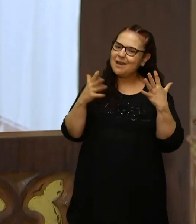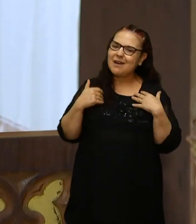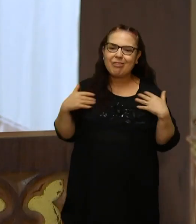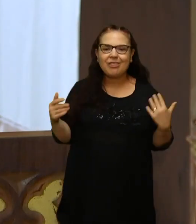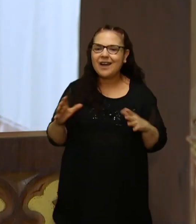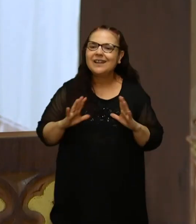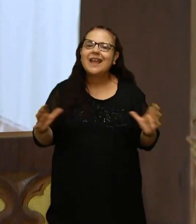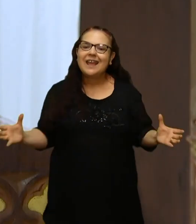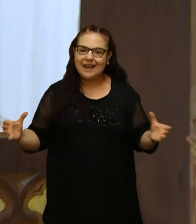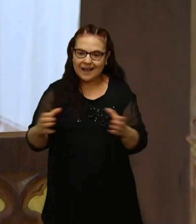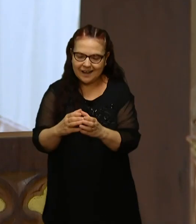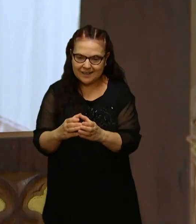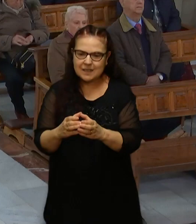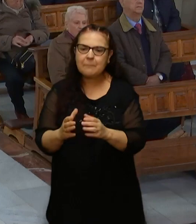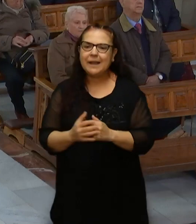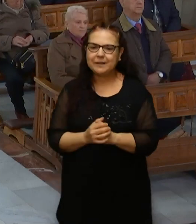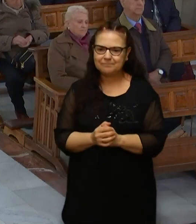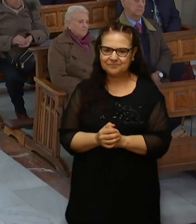asamblea.